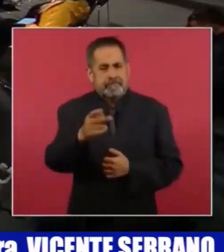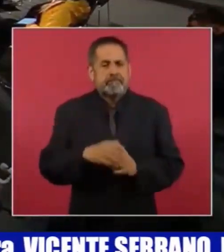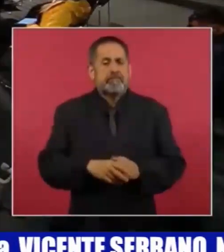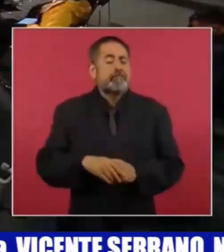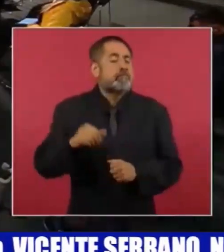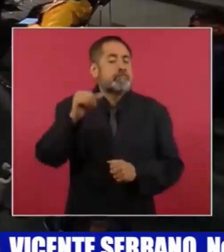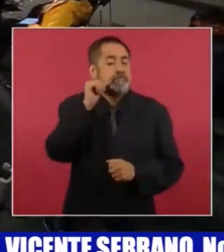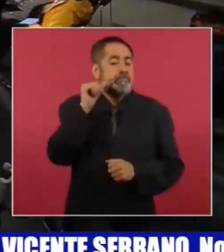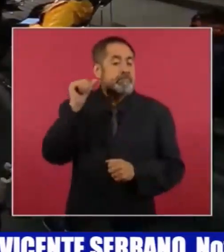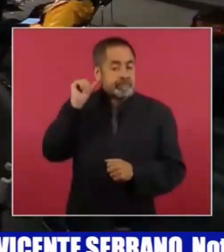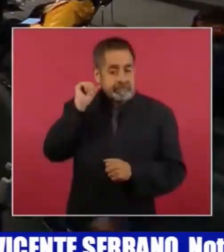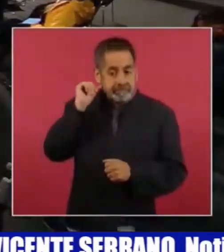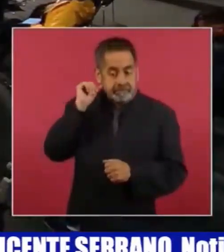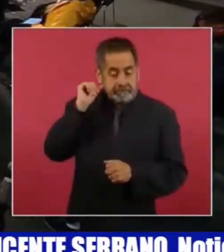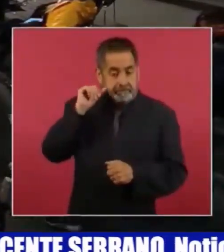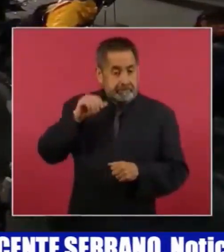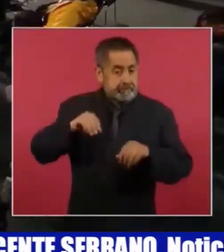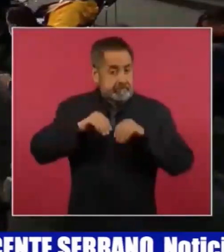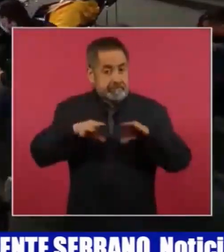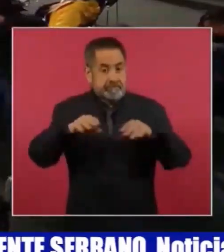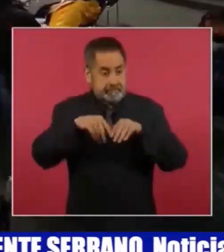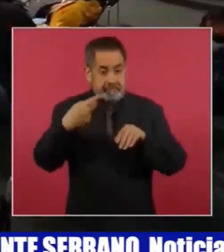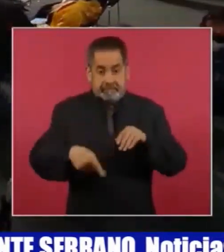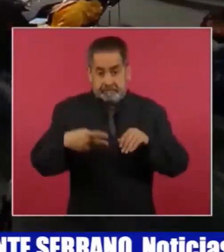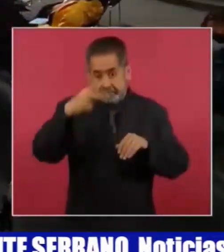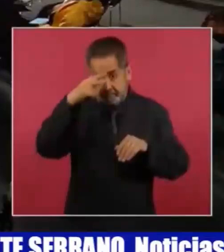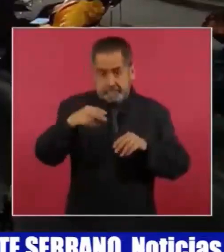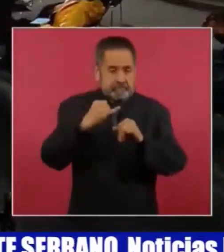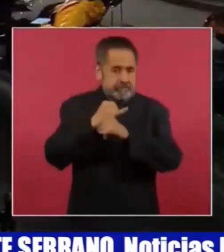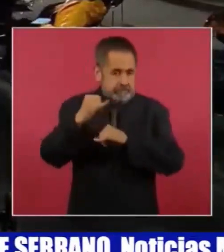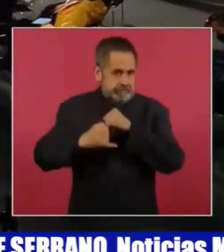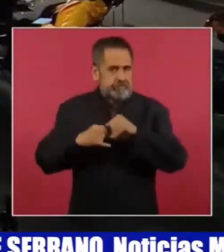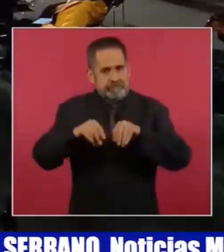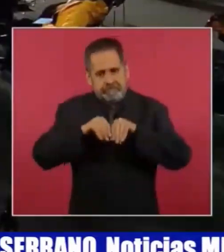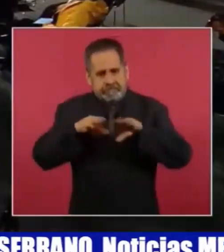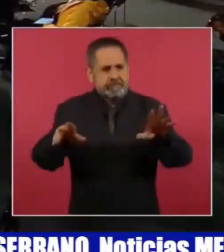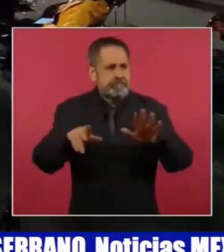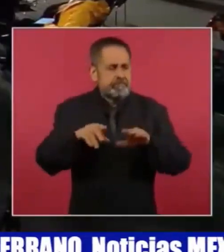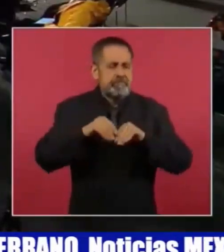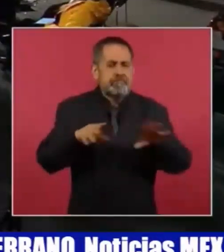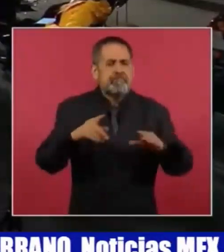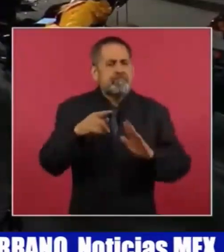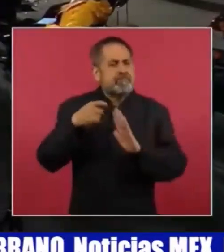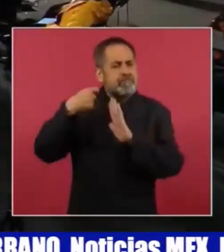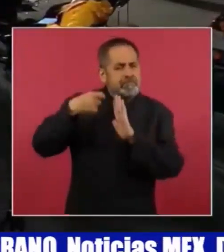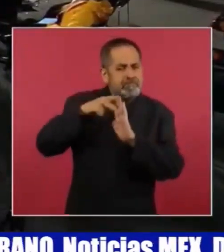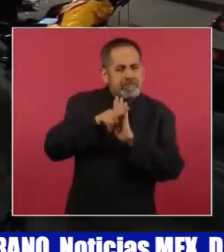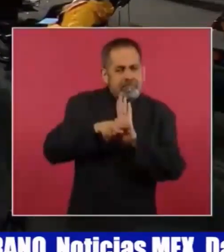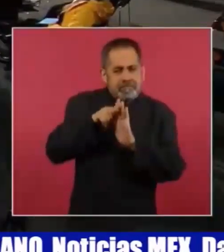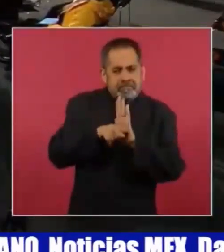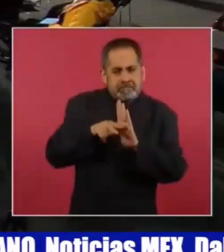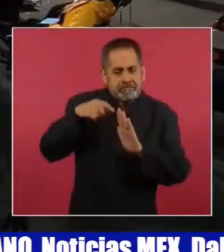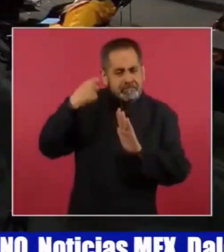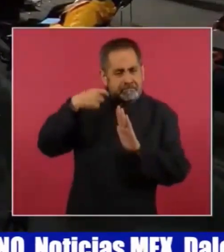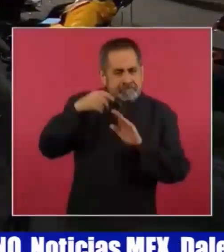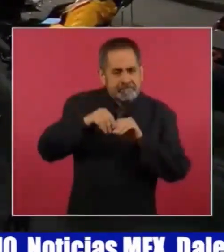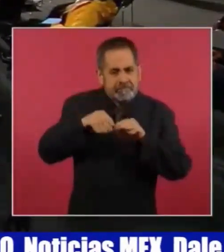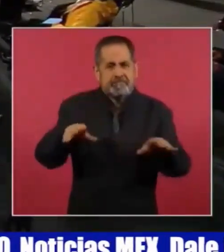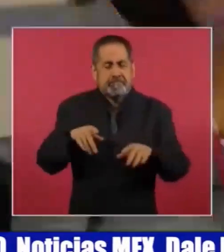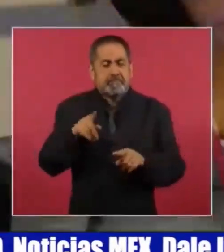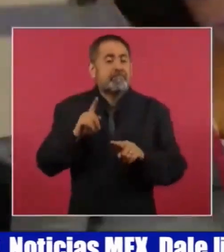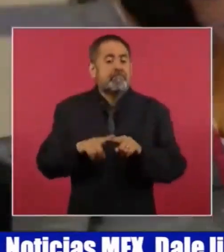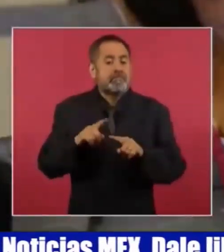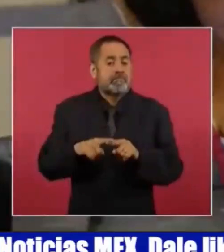se publicó en varios medios mexicanos y también internacionales, sobre un video que presuntamente